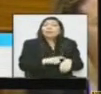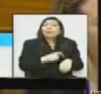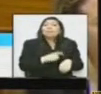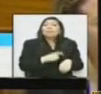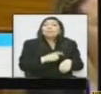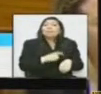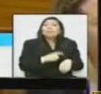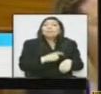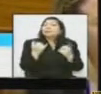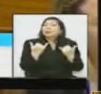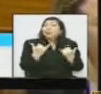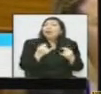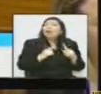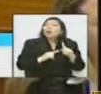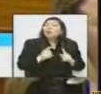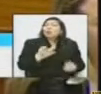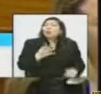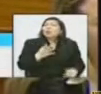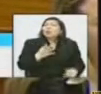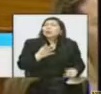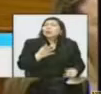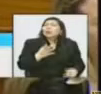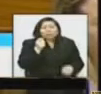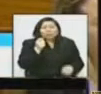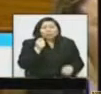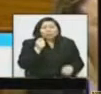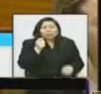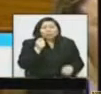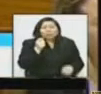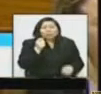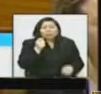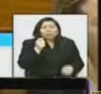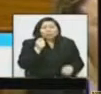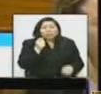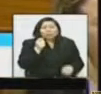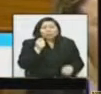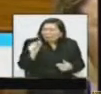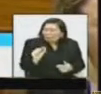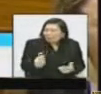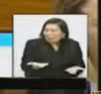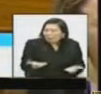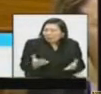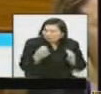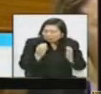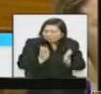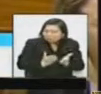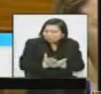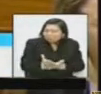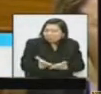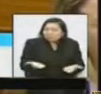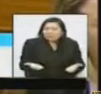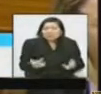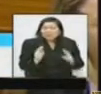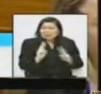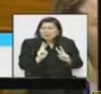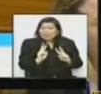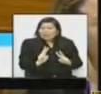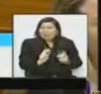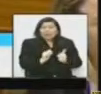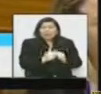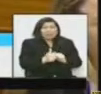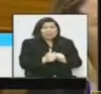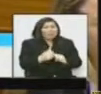protagónico y estamos en todos los rincones del país aportando nuestro nuestro apoyo